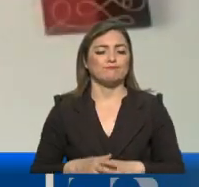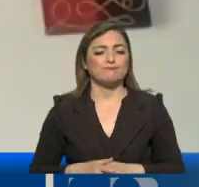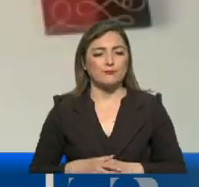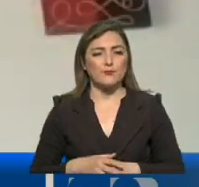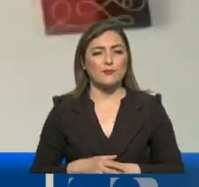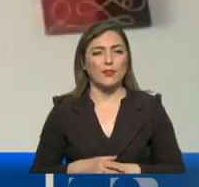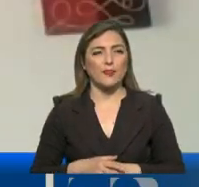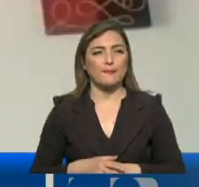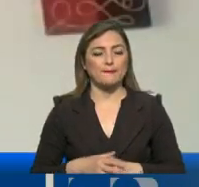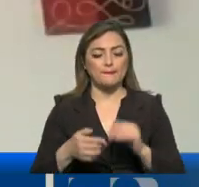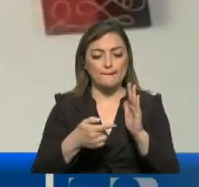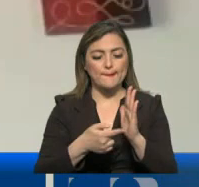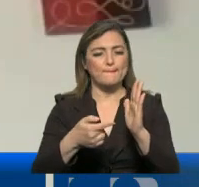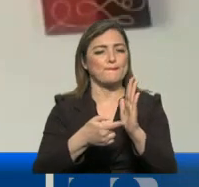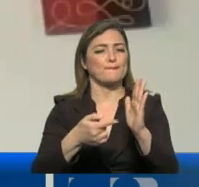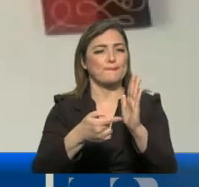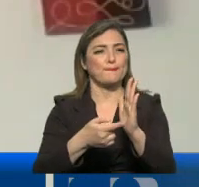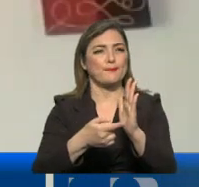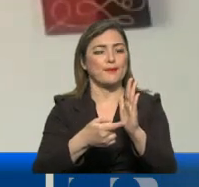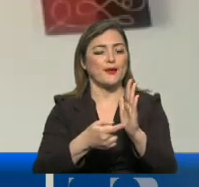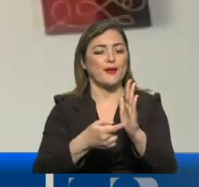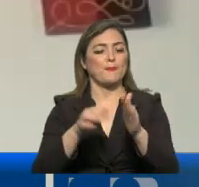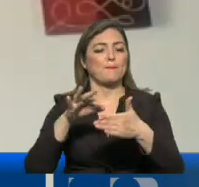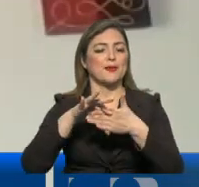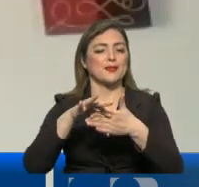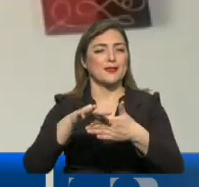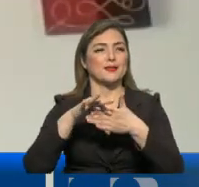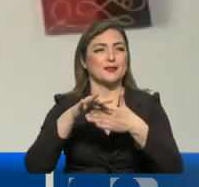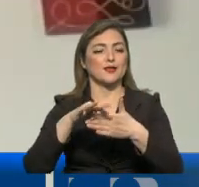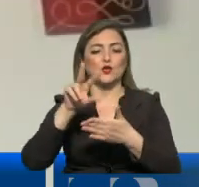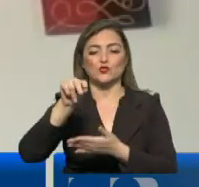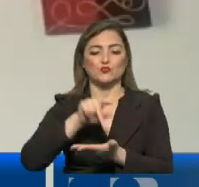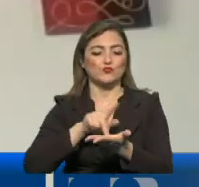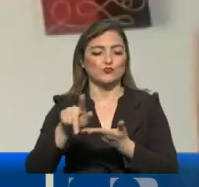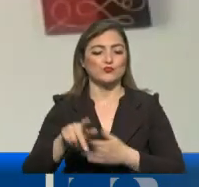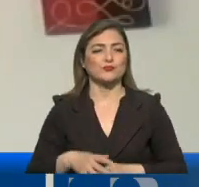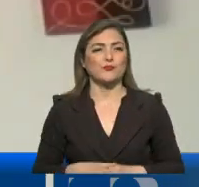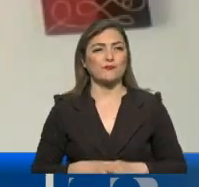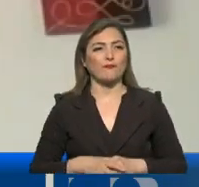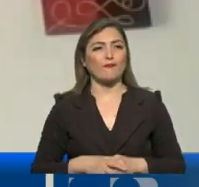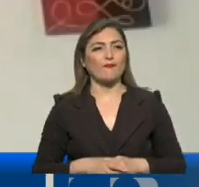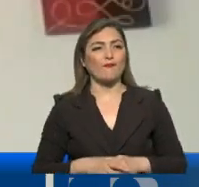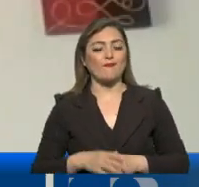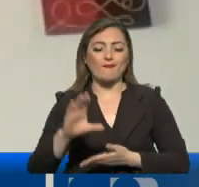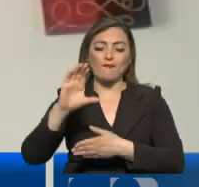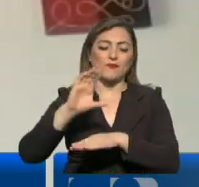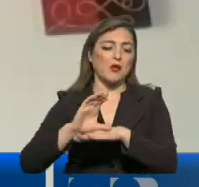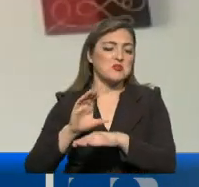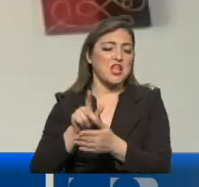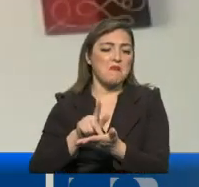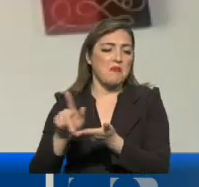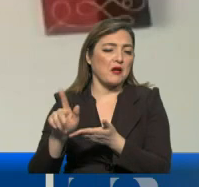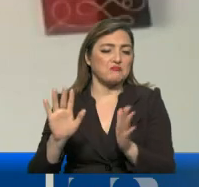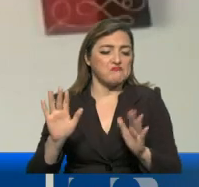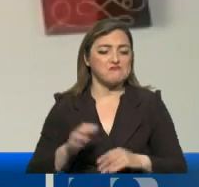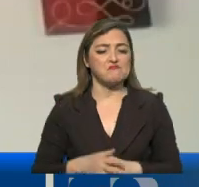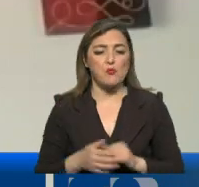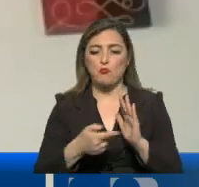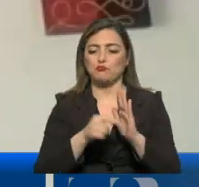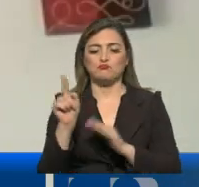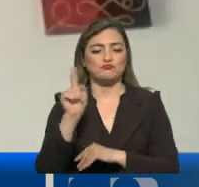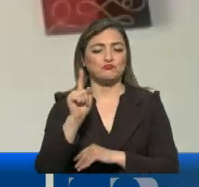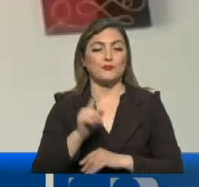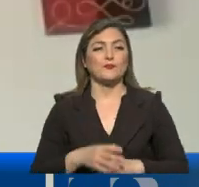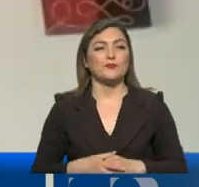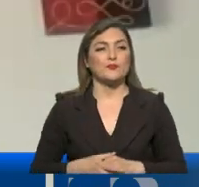los intereses que quedaban por pagar, obviamente eso no los vas a pagar. Simplemente pagas del capital sobre el